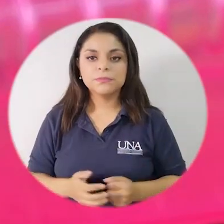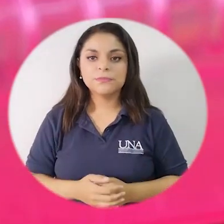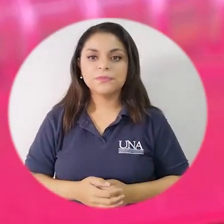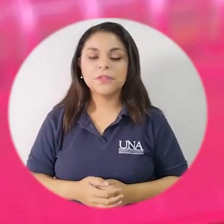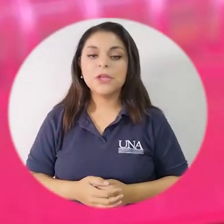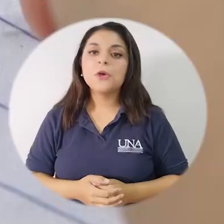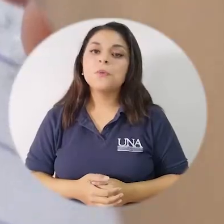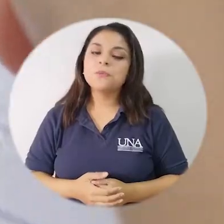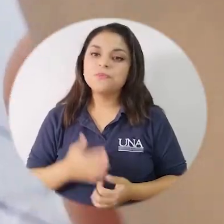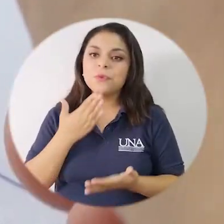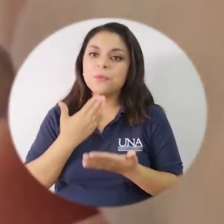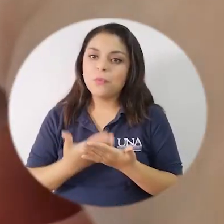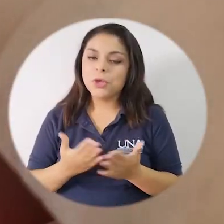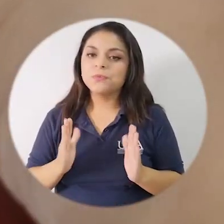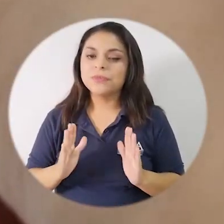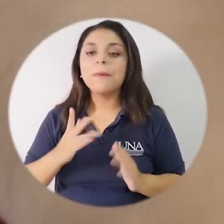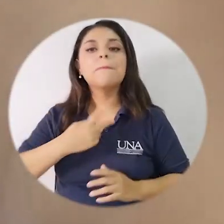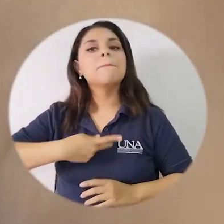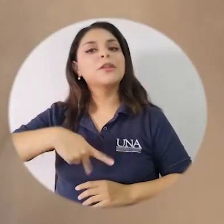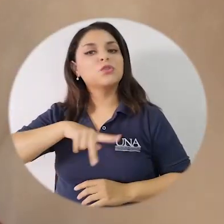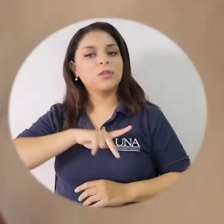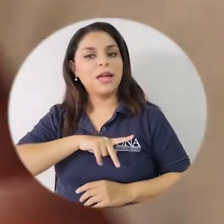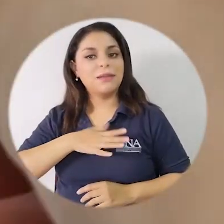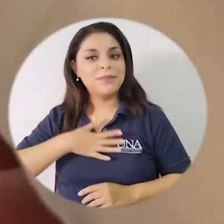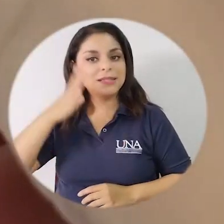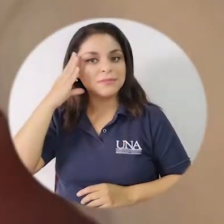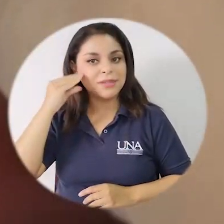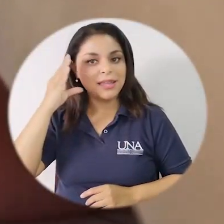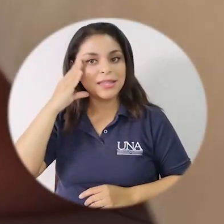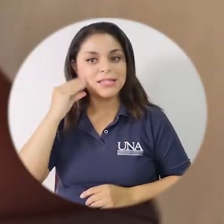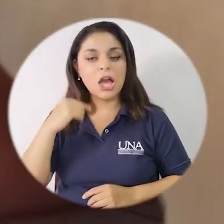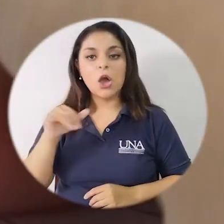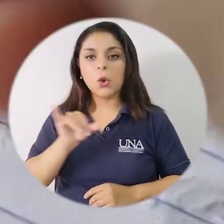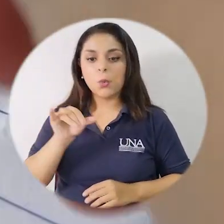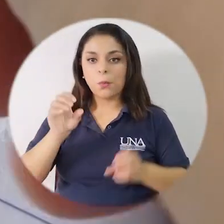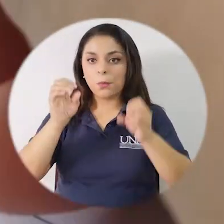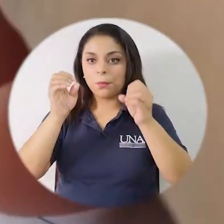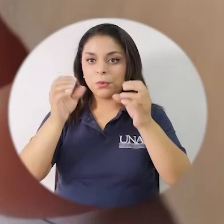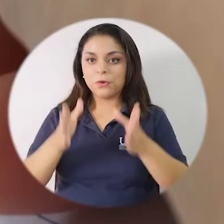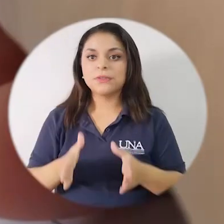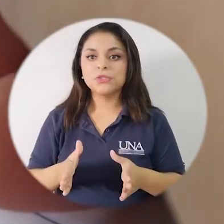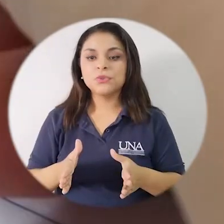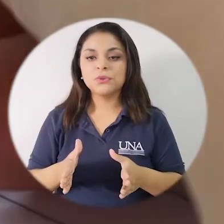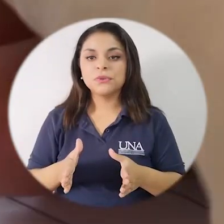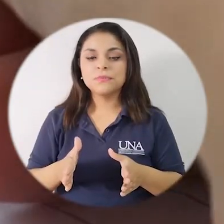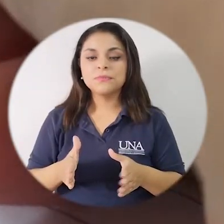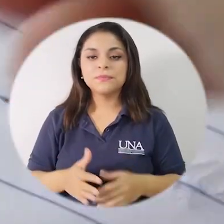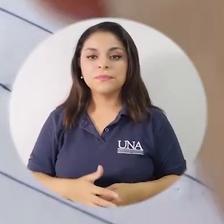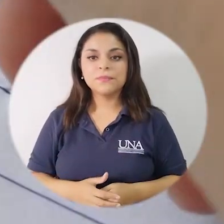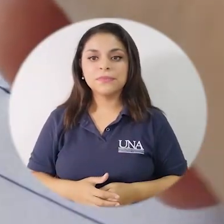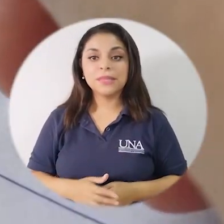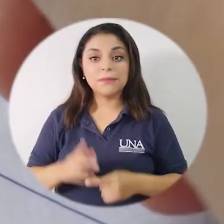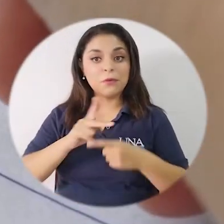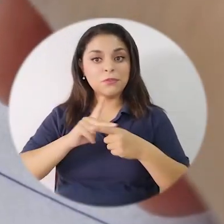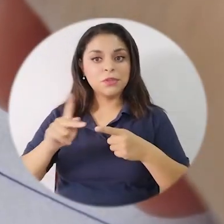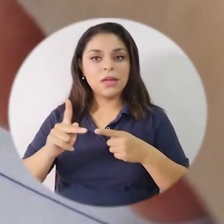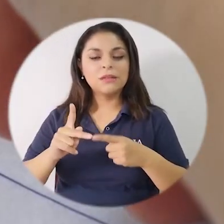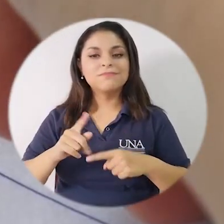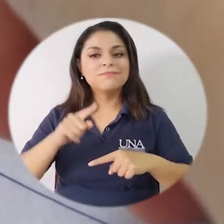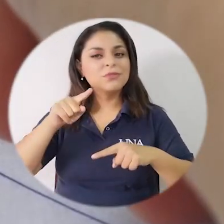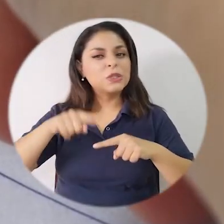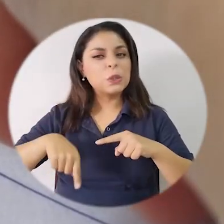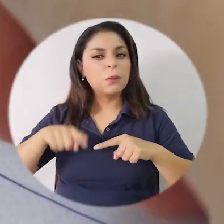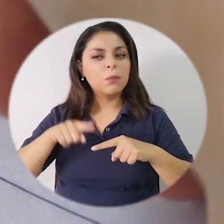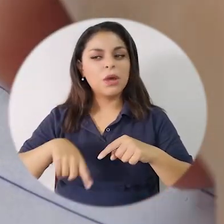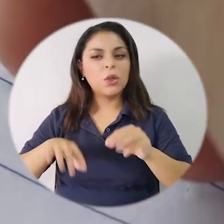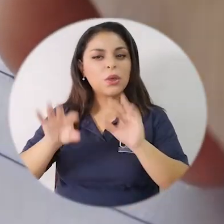Vamos a ver, esto es muy personal de la experiencia que yo tengo como académico y como profesional. No podemos etiquetar